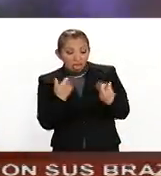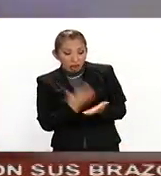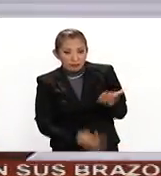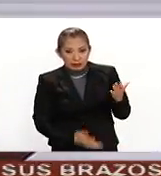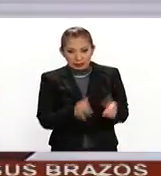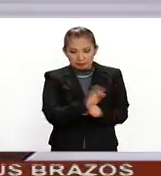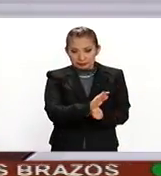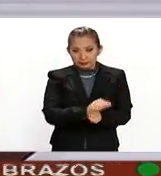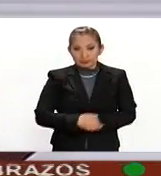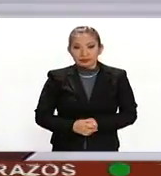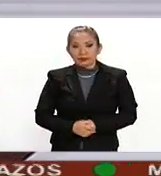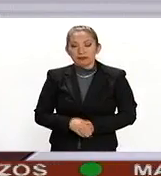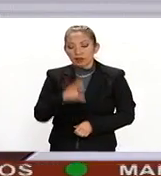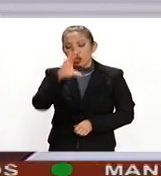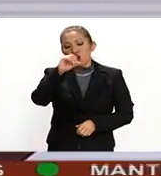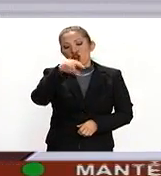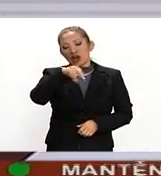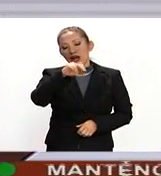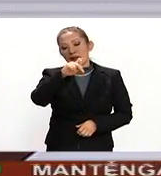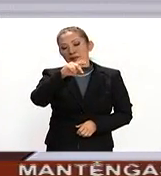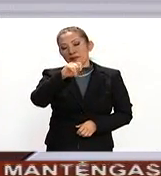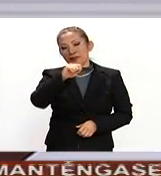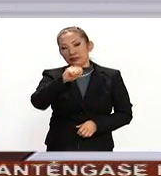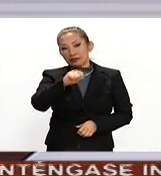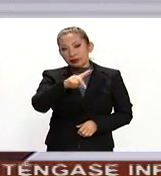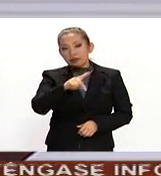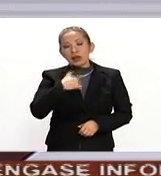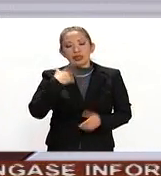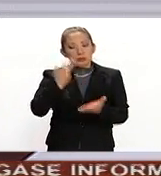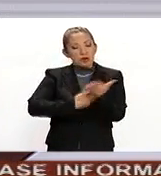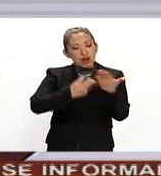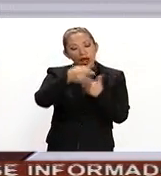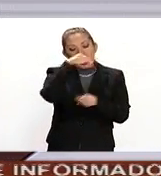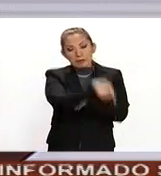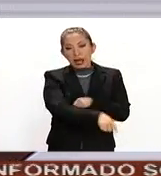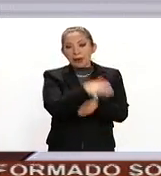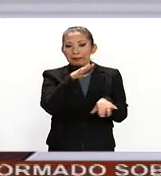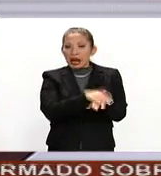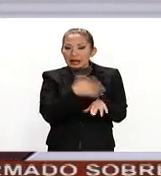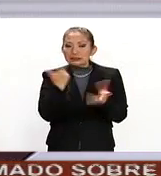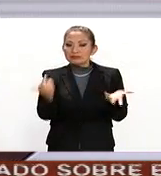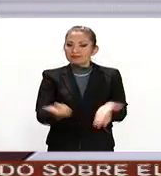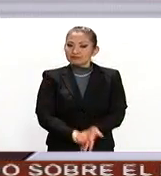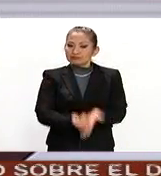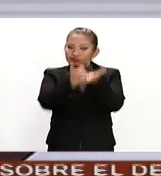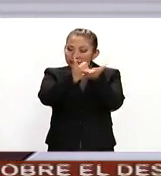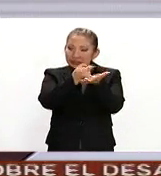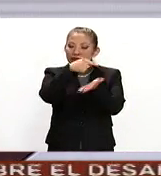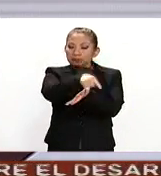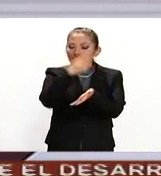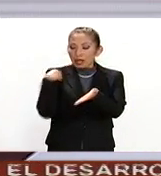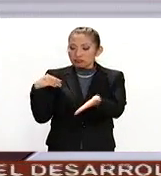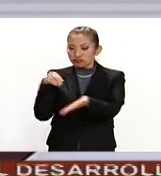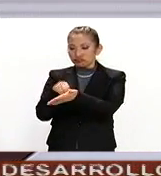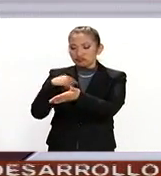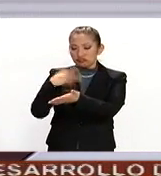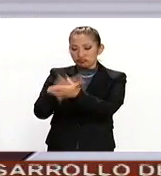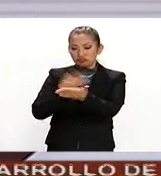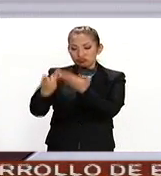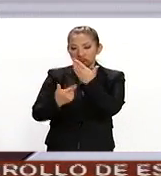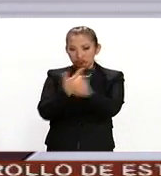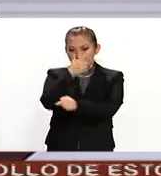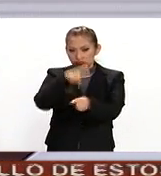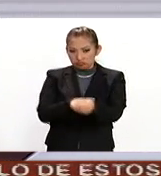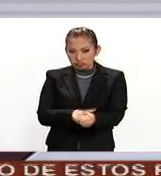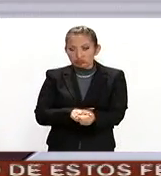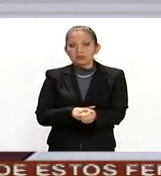vulnerabilidad. El PRONAPRED es un programa presupuestal y un instrumento más para la implementación del Programa